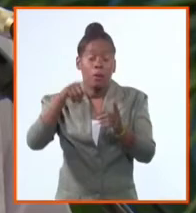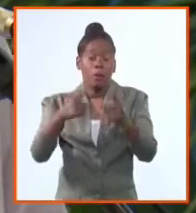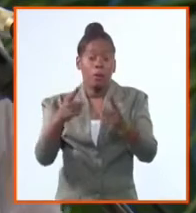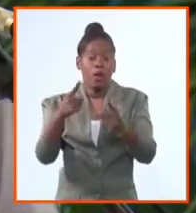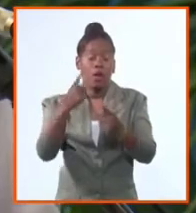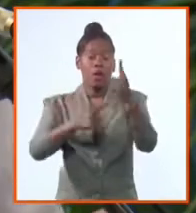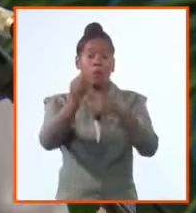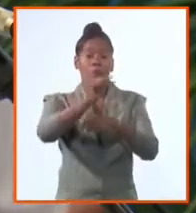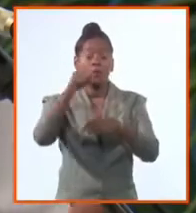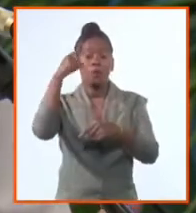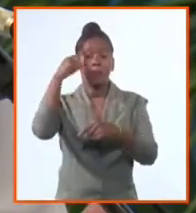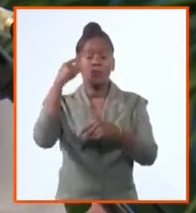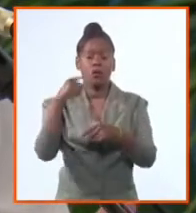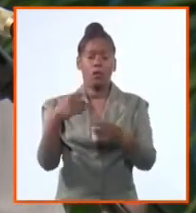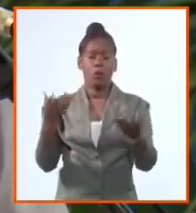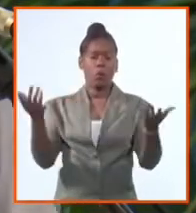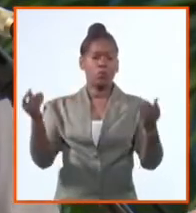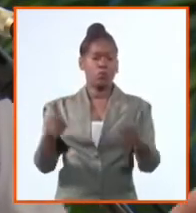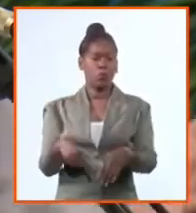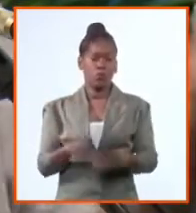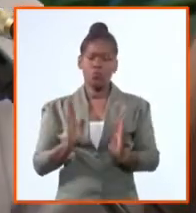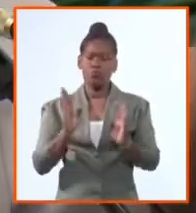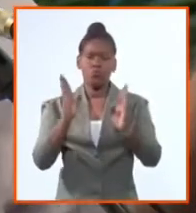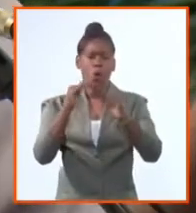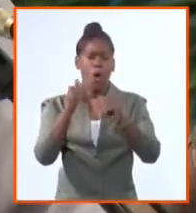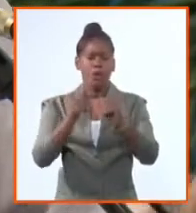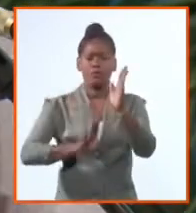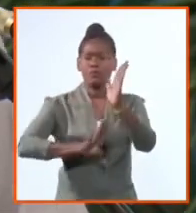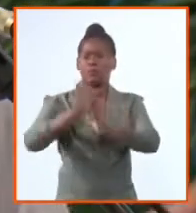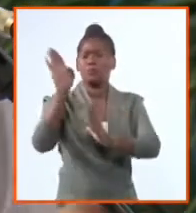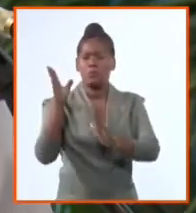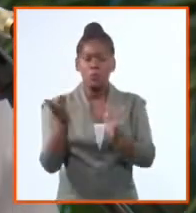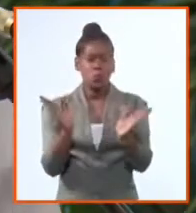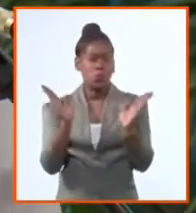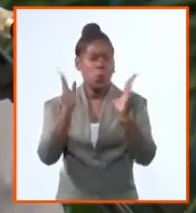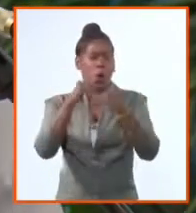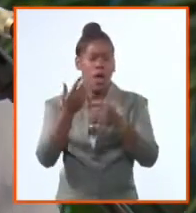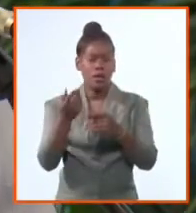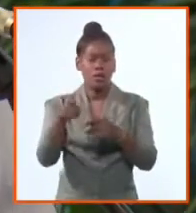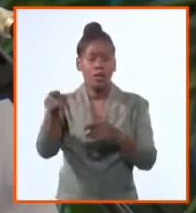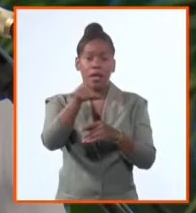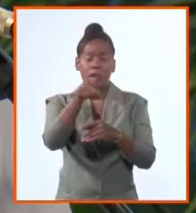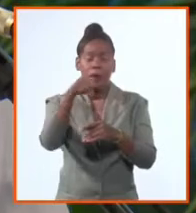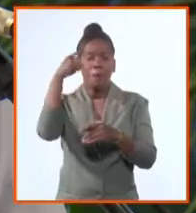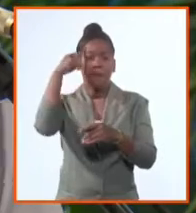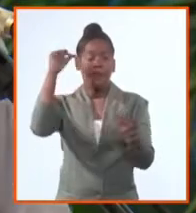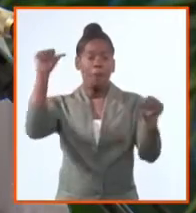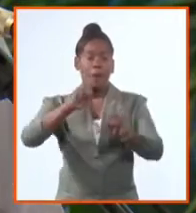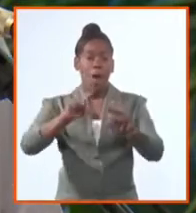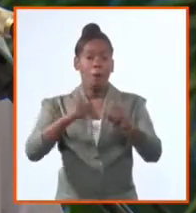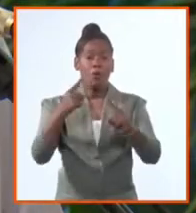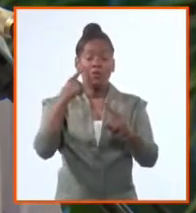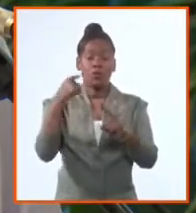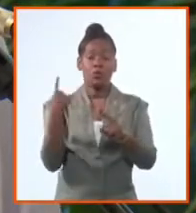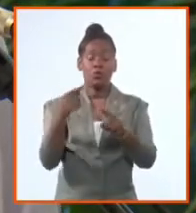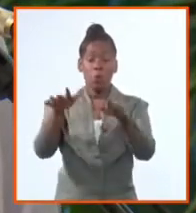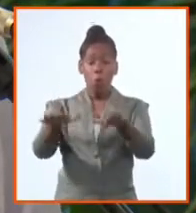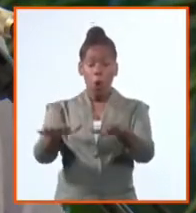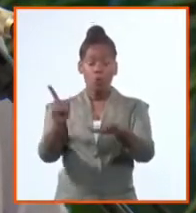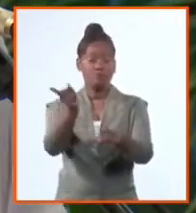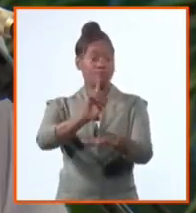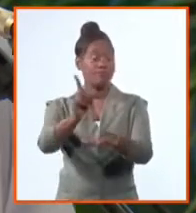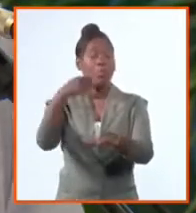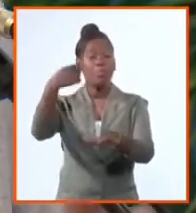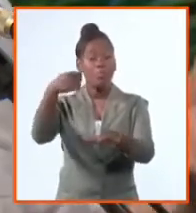que aparentemente no se hace nada. Bueno, no es que no se haga nada, pero hay que poner los hechos en una balanza, y en la explicación hay